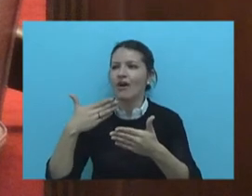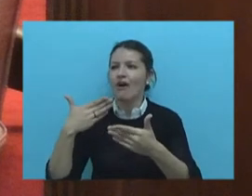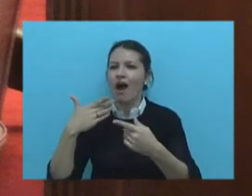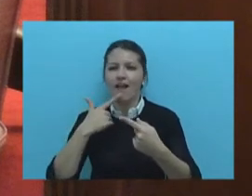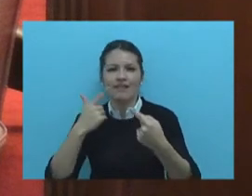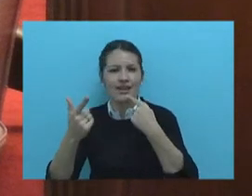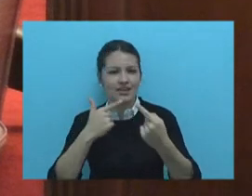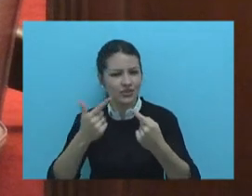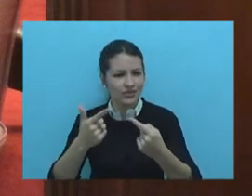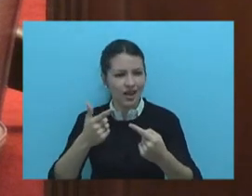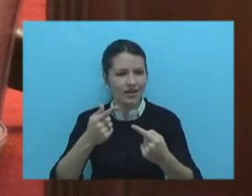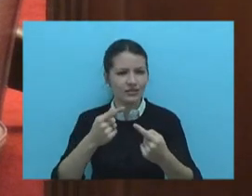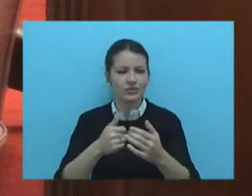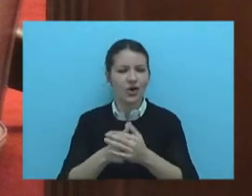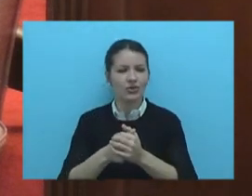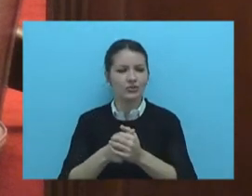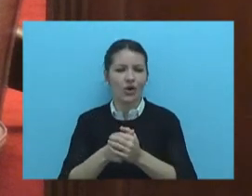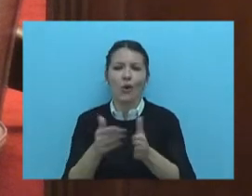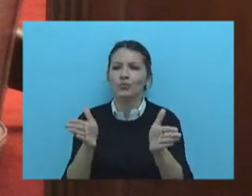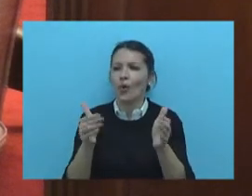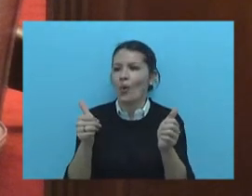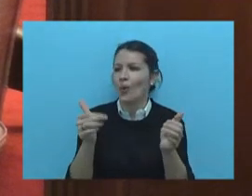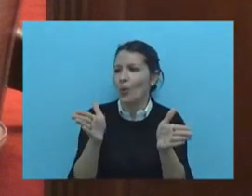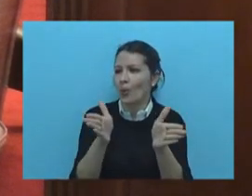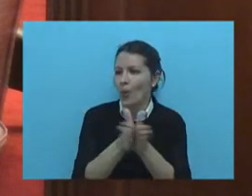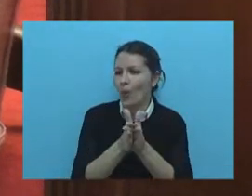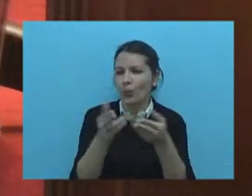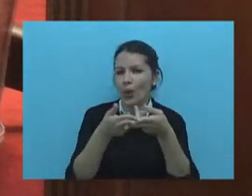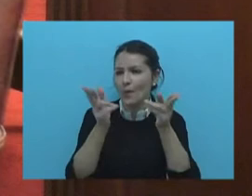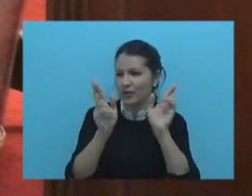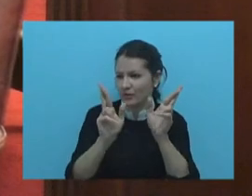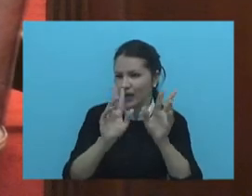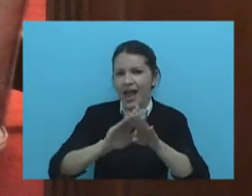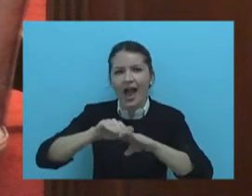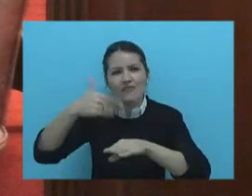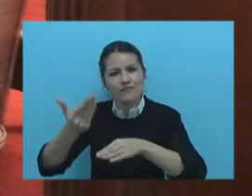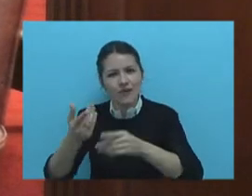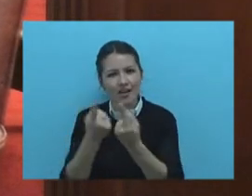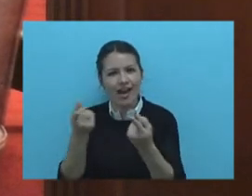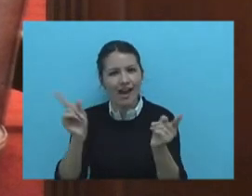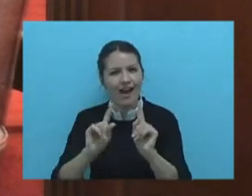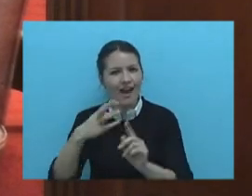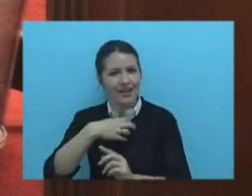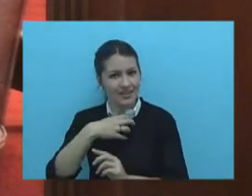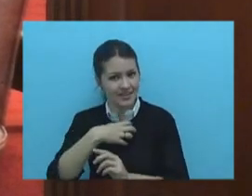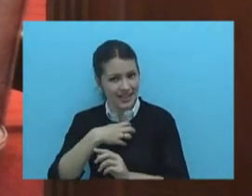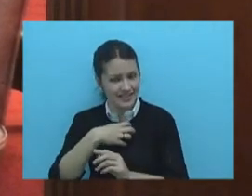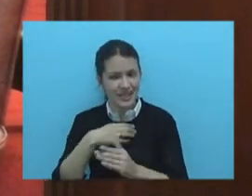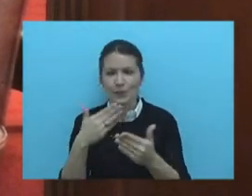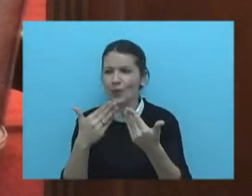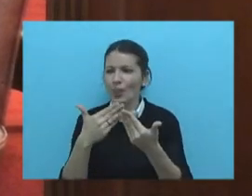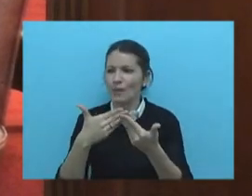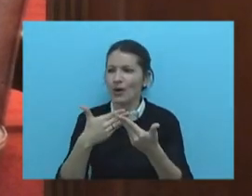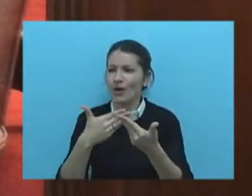mejor con los profesores fuera del ambiente áulico y podemos generar prácticas sociales